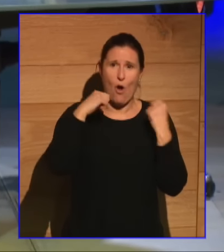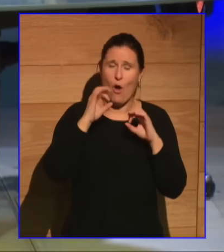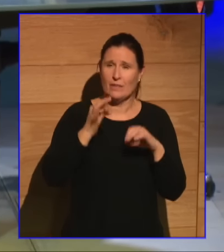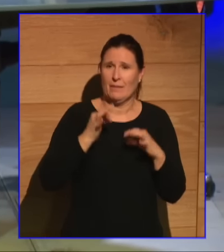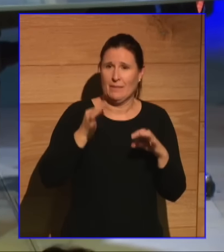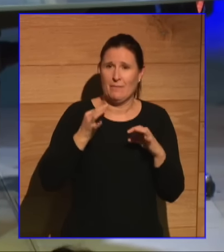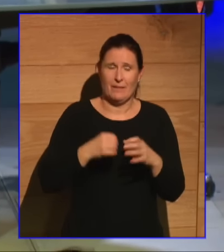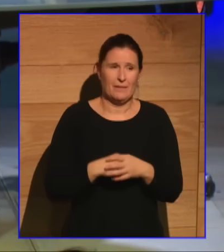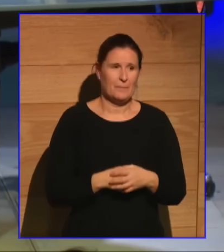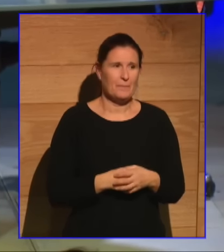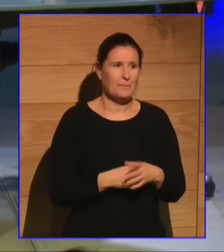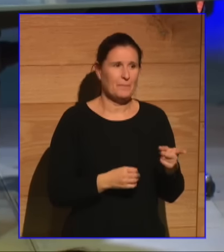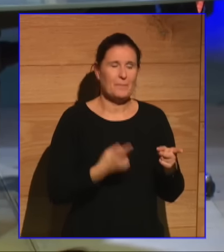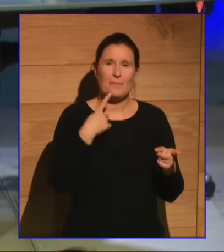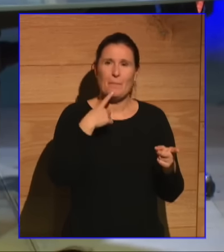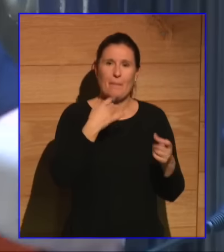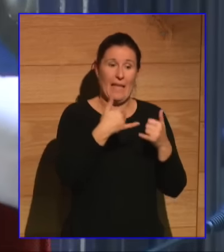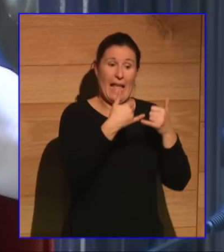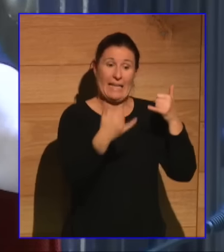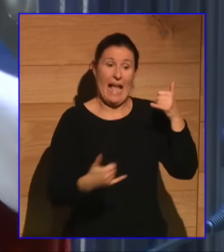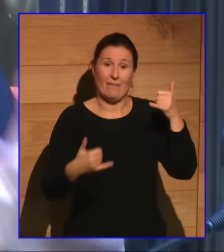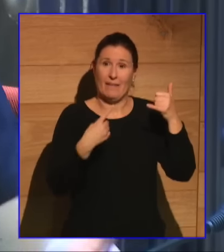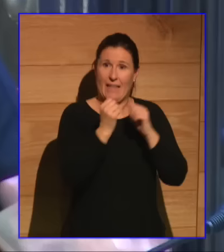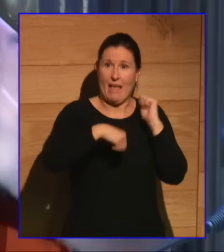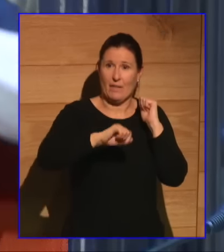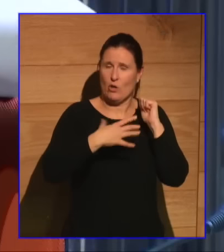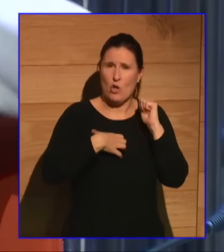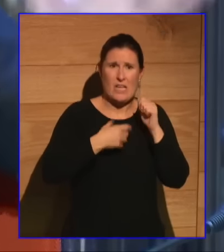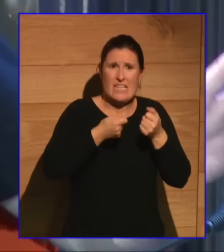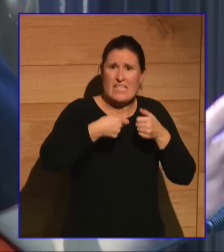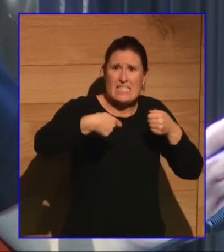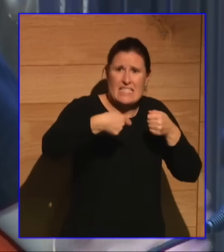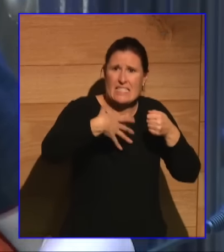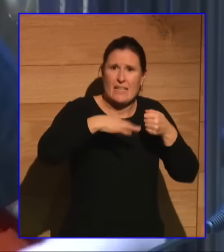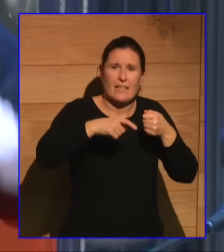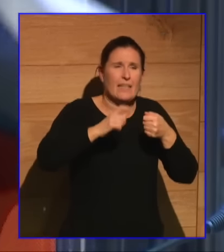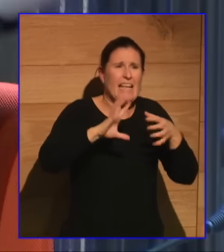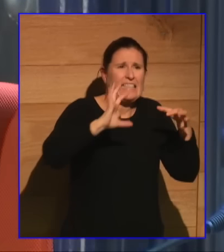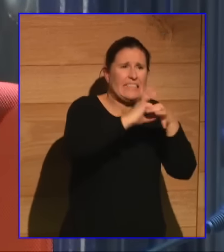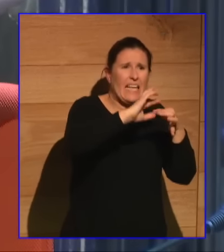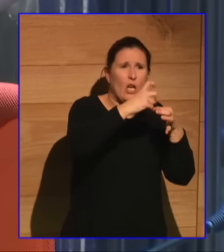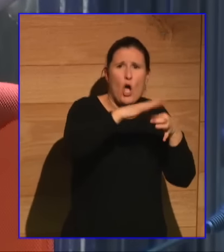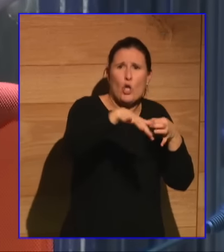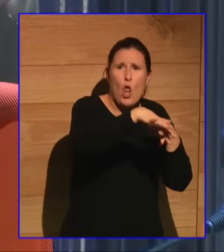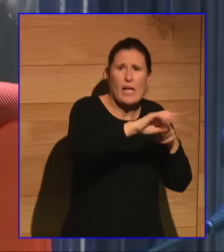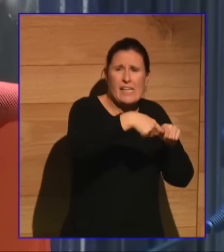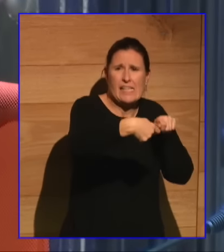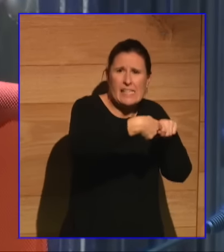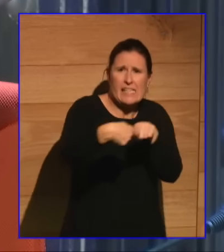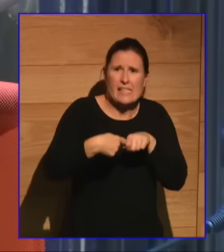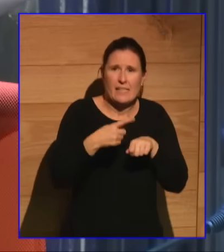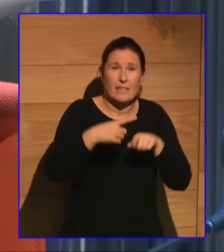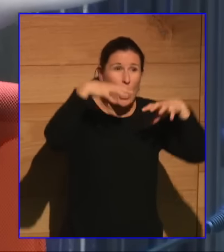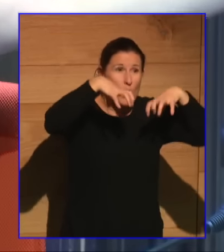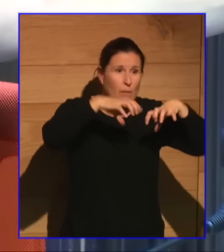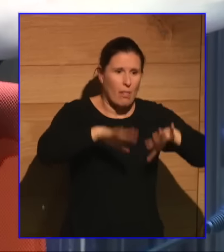No sé si os acordáis que no le llega el cable de acero y entonces tiene que engancharlo en otro sitio. Es prodigioso. Está lloviendo y hay barro. Está